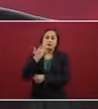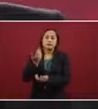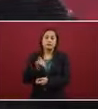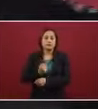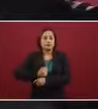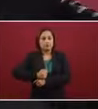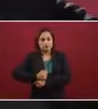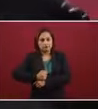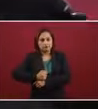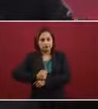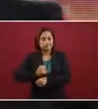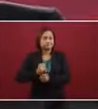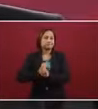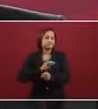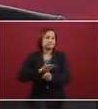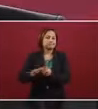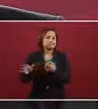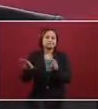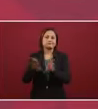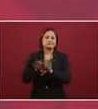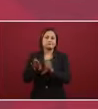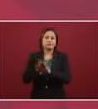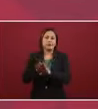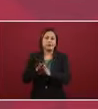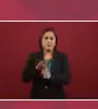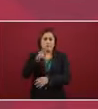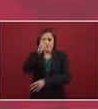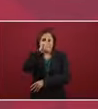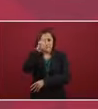Y por 10 años.